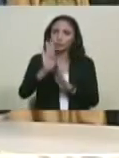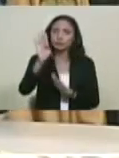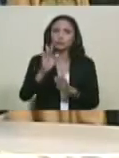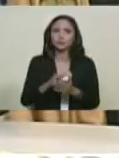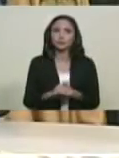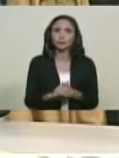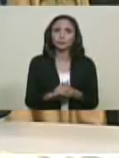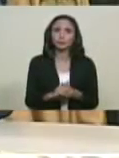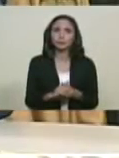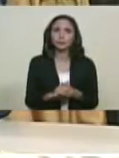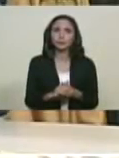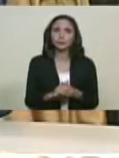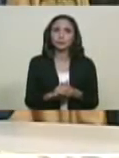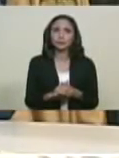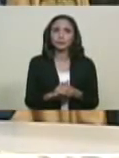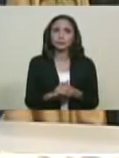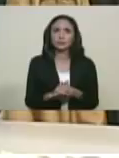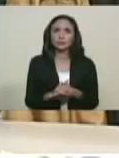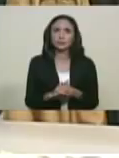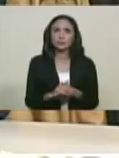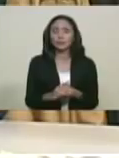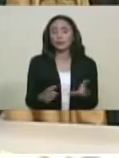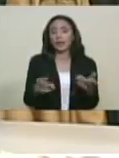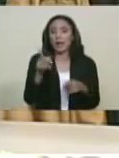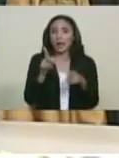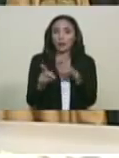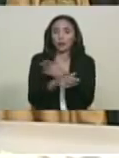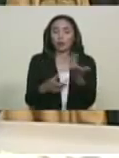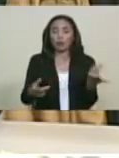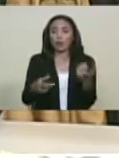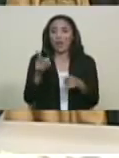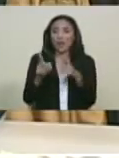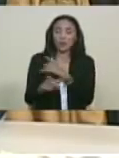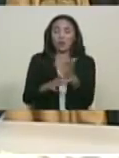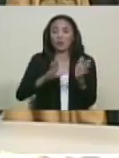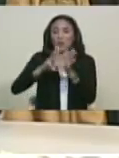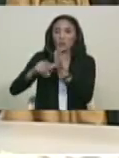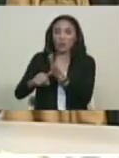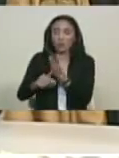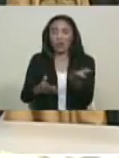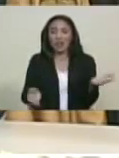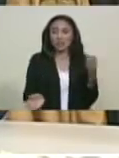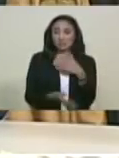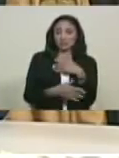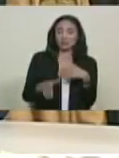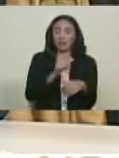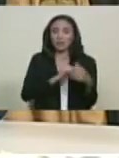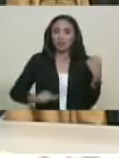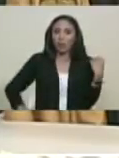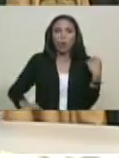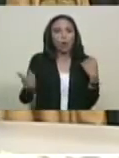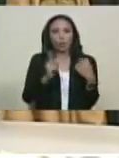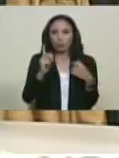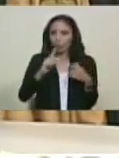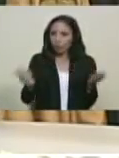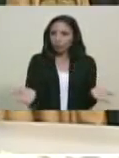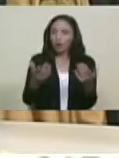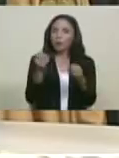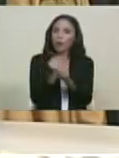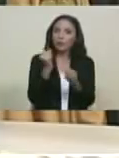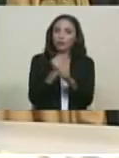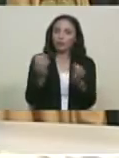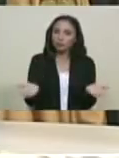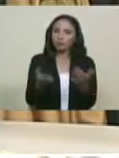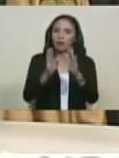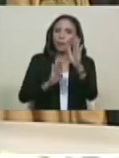los ingresos petroleros de tantas dependencias tanto para asistirlo y tanta corrupción aumentemos aumentemos la